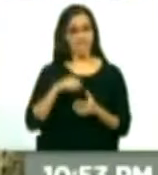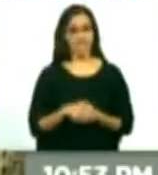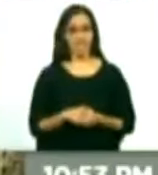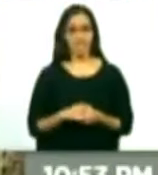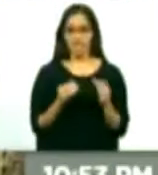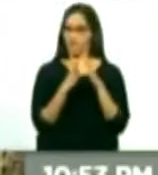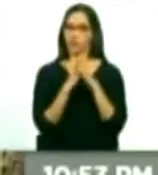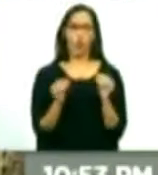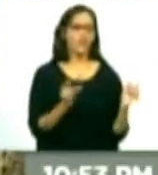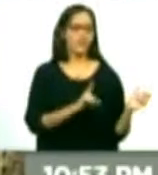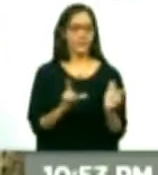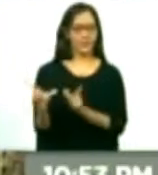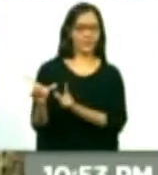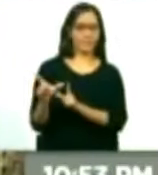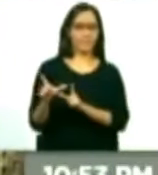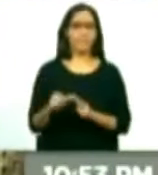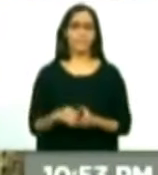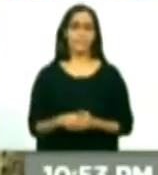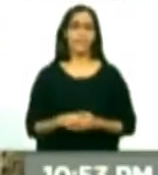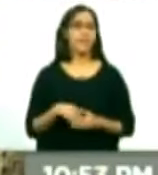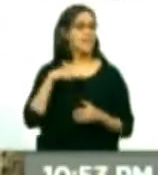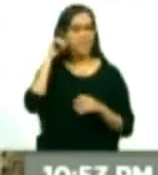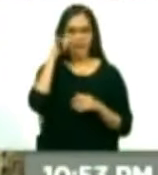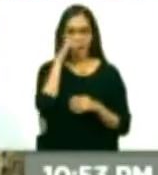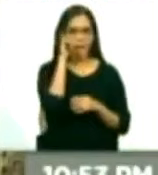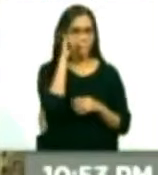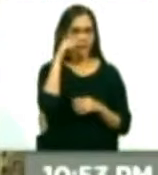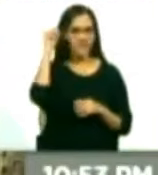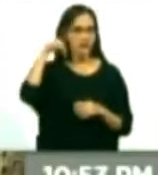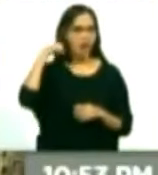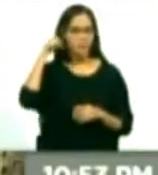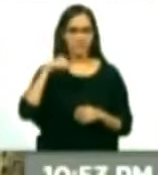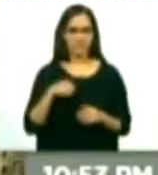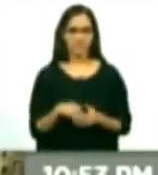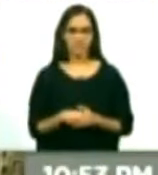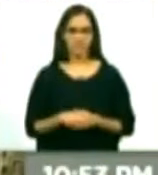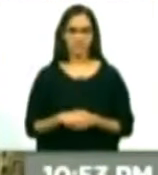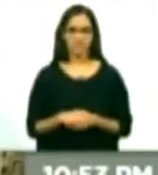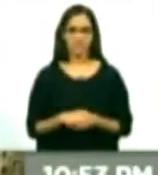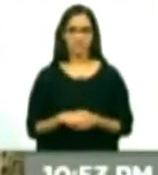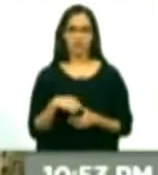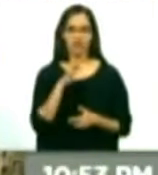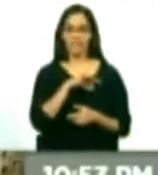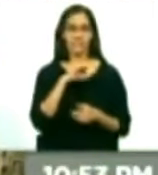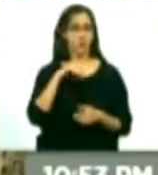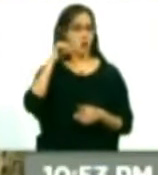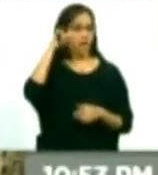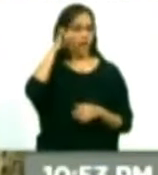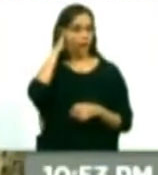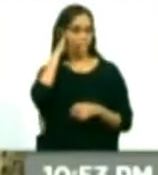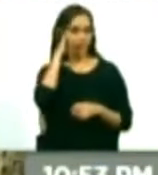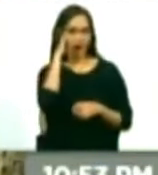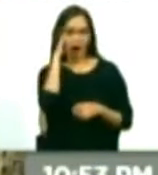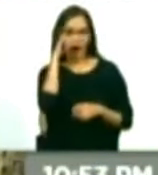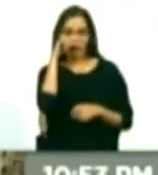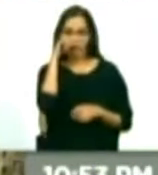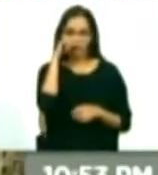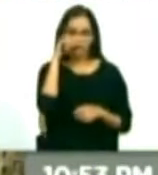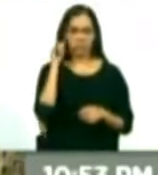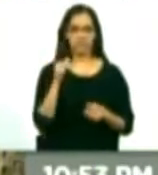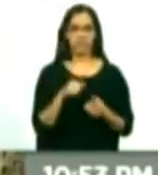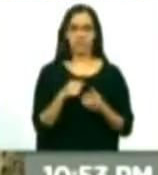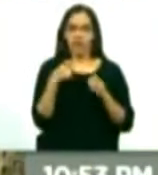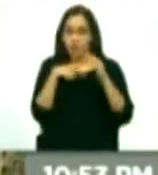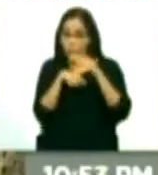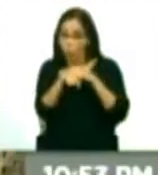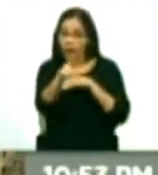Todo estaba cuadradito, pues. Y la cámara ahí grabándolo, una señora cámara. Si usted no lo graban así entrando en autobús,